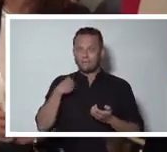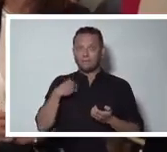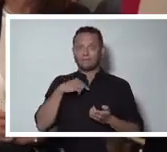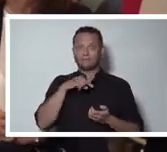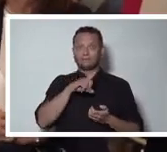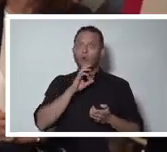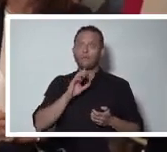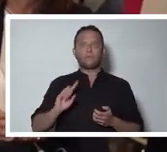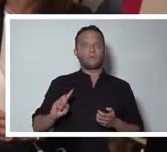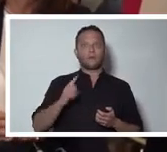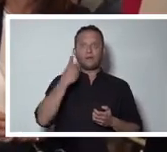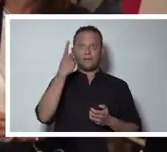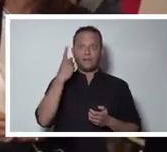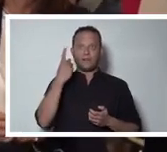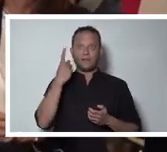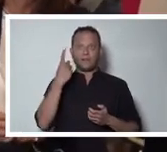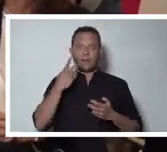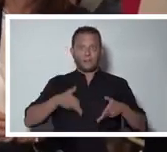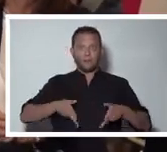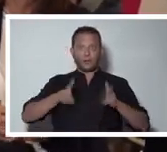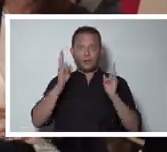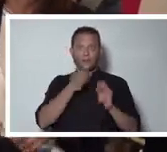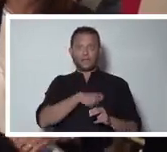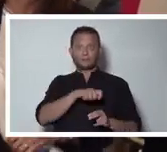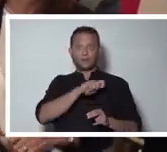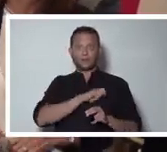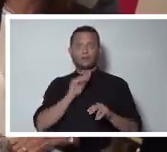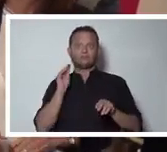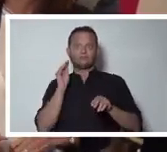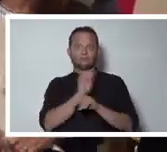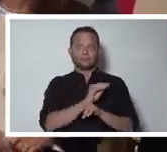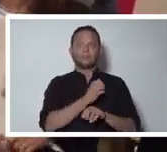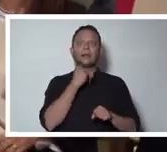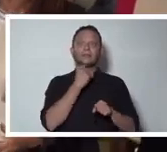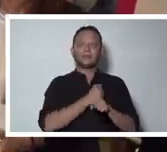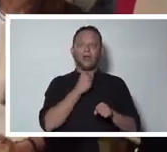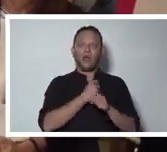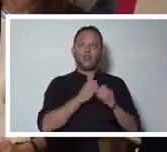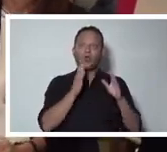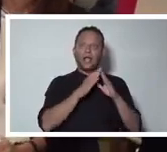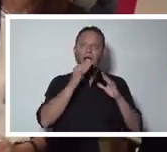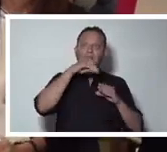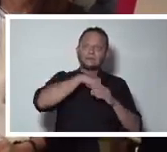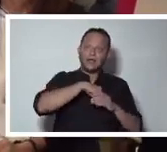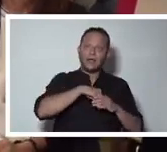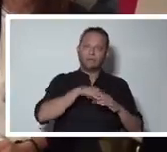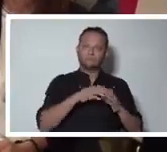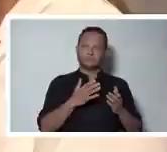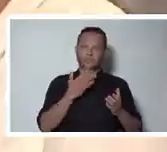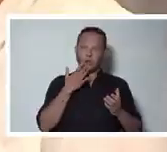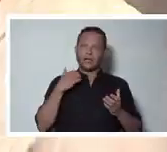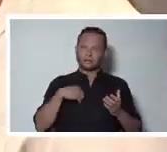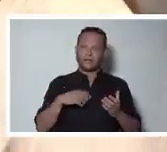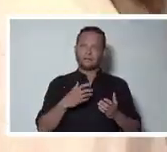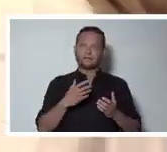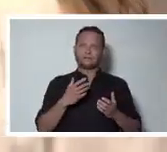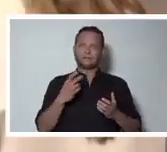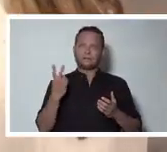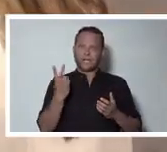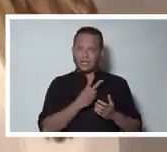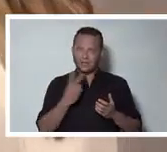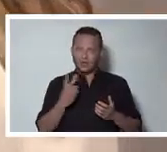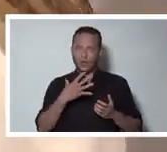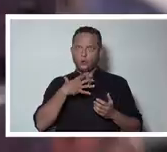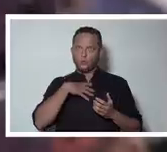dado por primera vez en la democracia española un subsidio a las mujeres trabajadoras del hogar ahora sí Así que las dos ya os